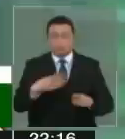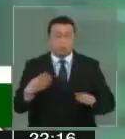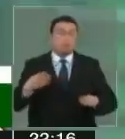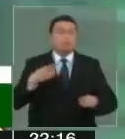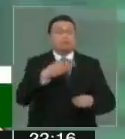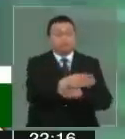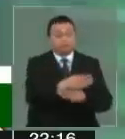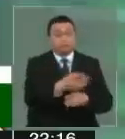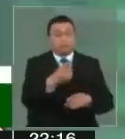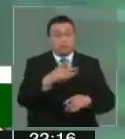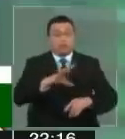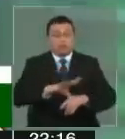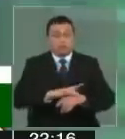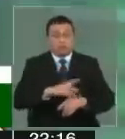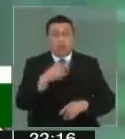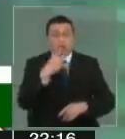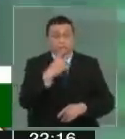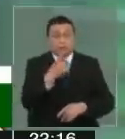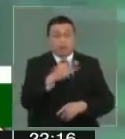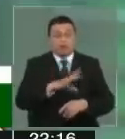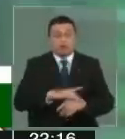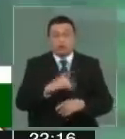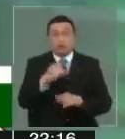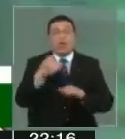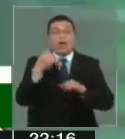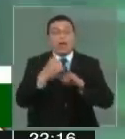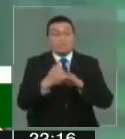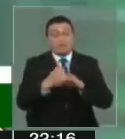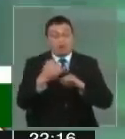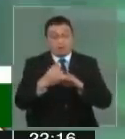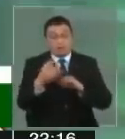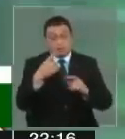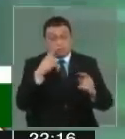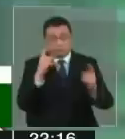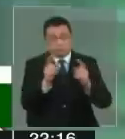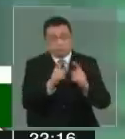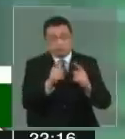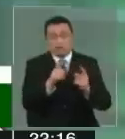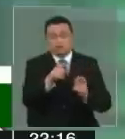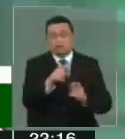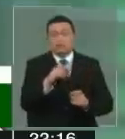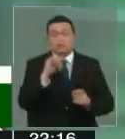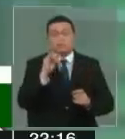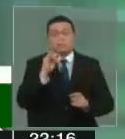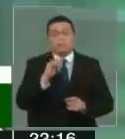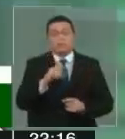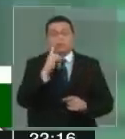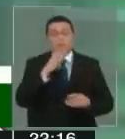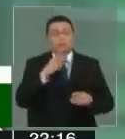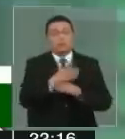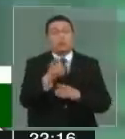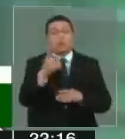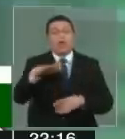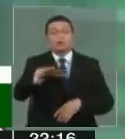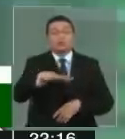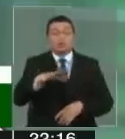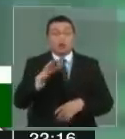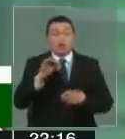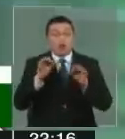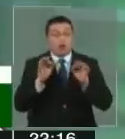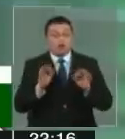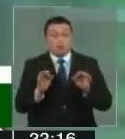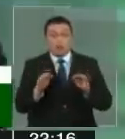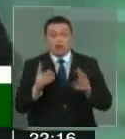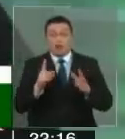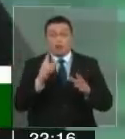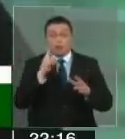fuimos a ver a era un amigo de unos amigos, y me acuerdo que fuimos a una situación informal, porque